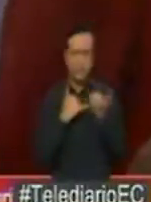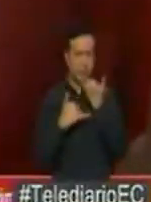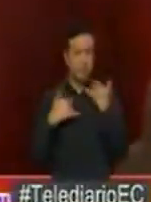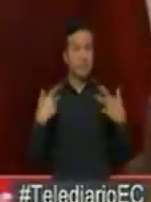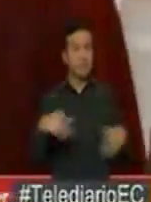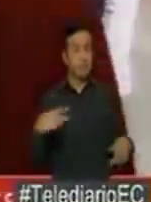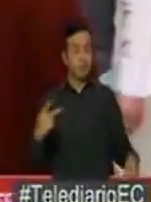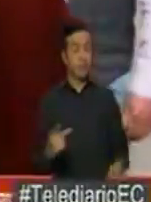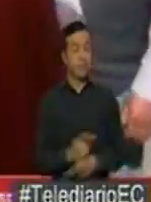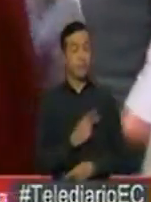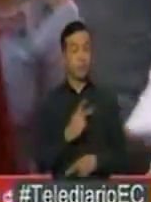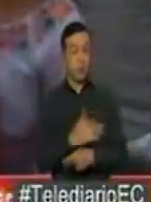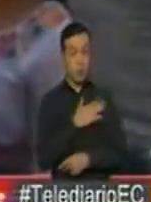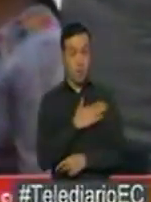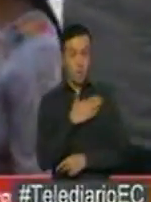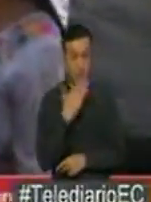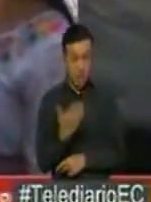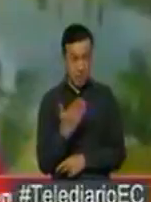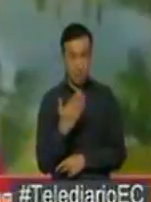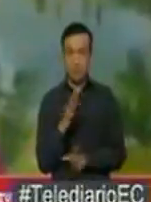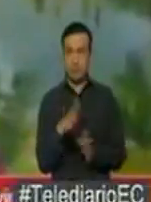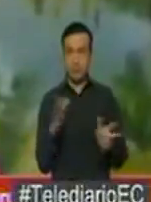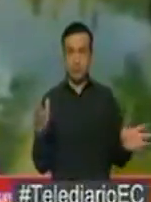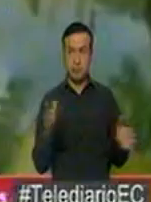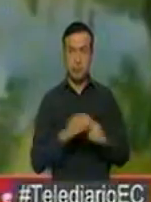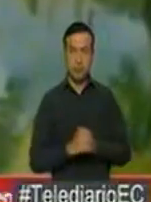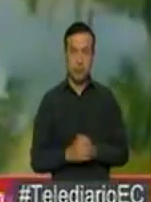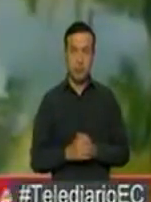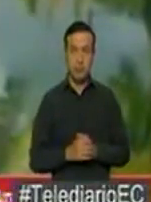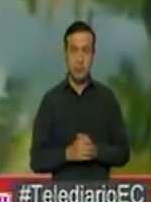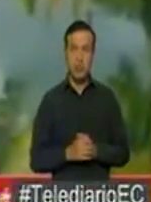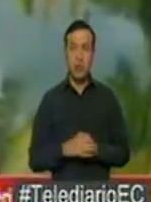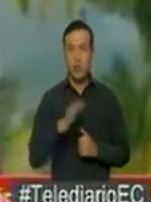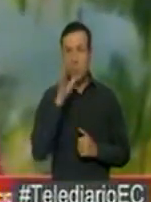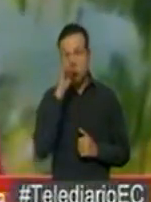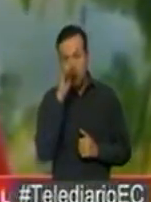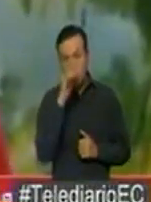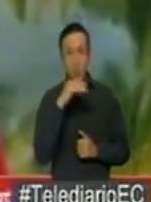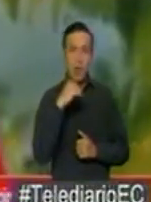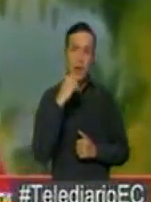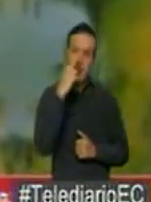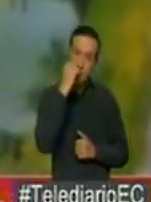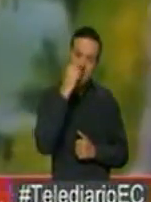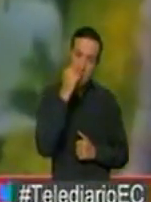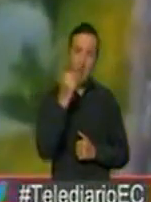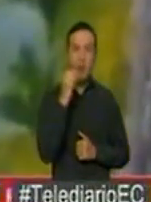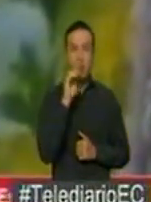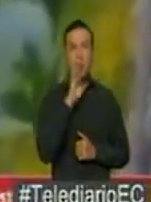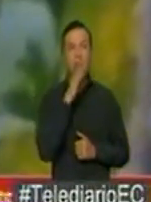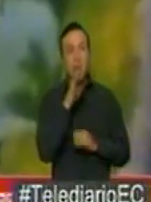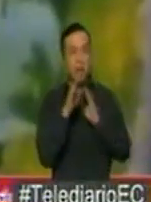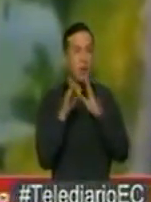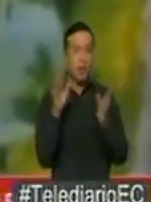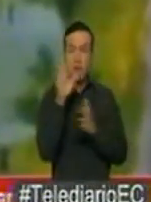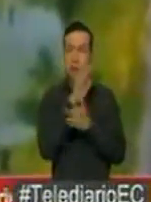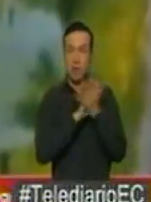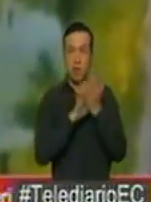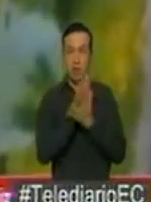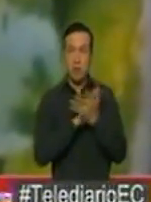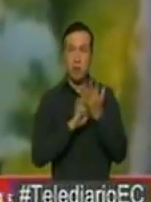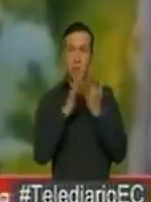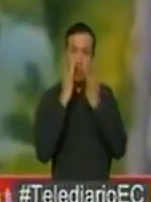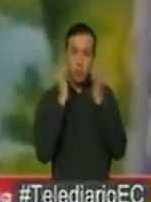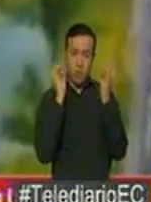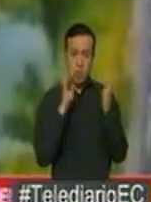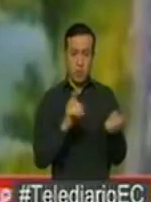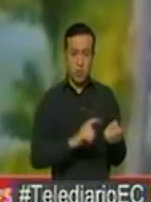seriedad y credibilidad de la organización. Más allá de la broma que puede causar esta confusión, lo que ha creado es un odio racial